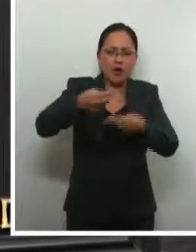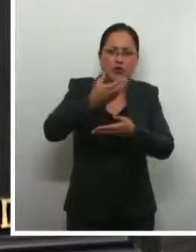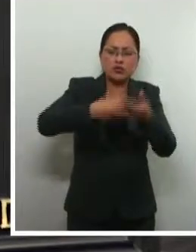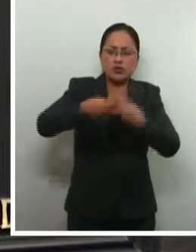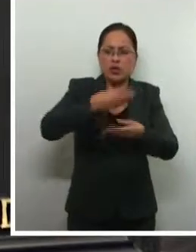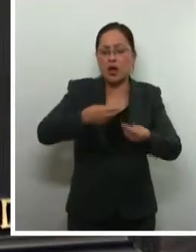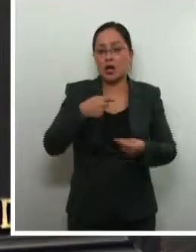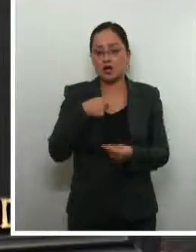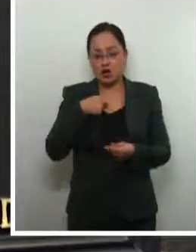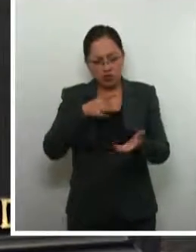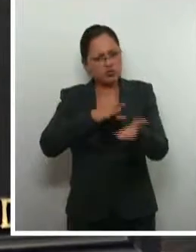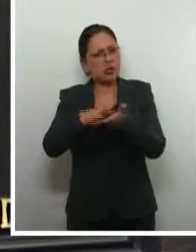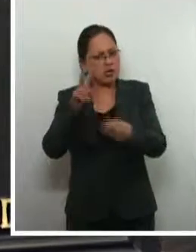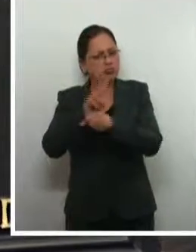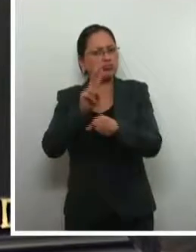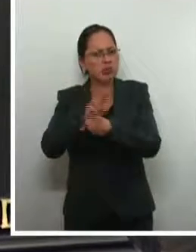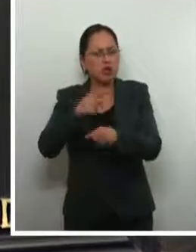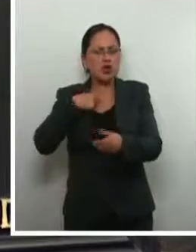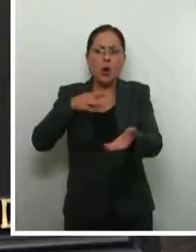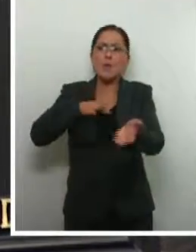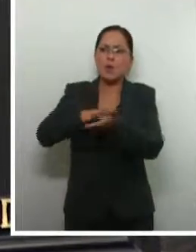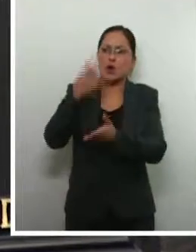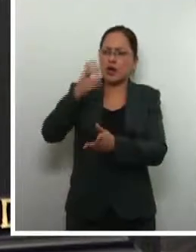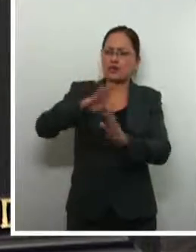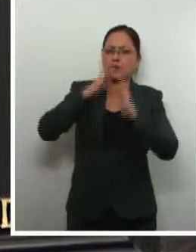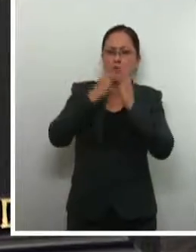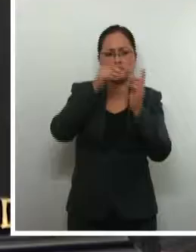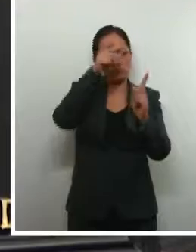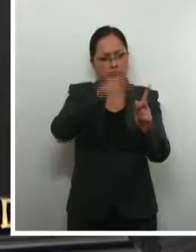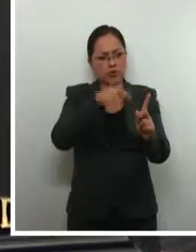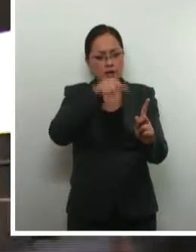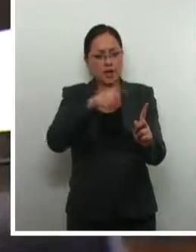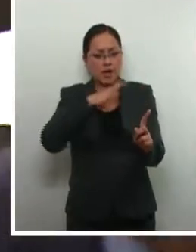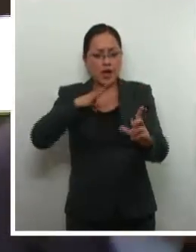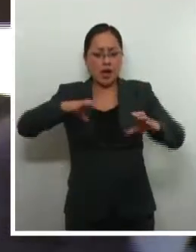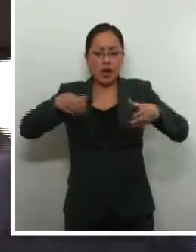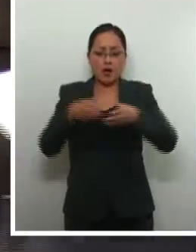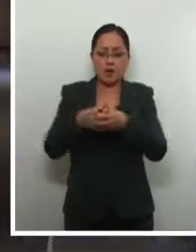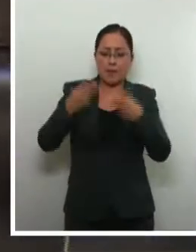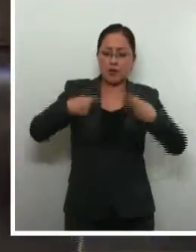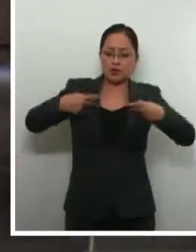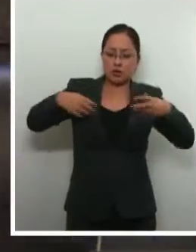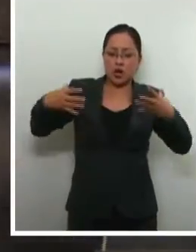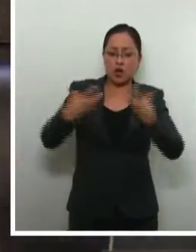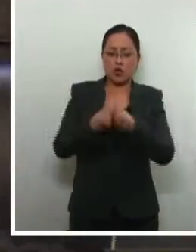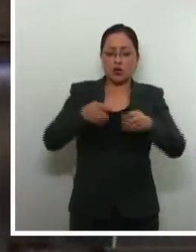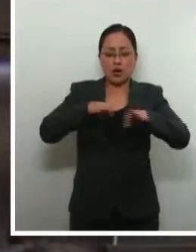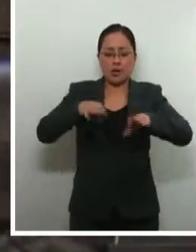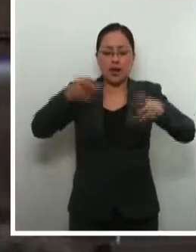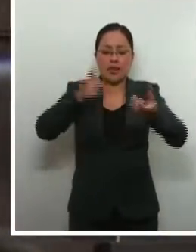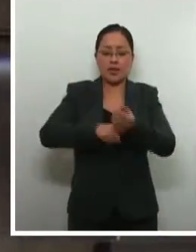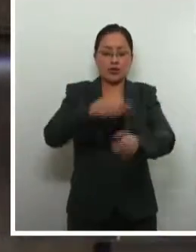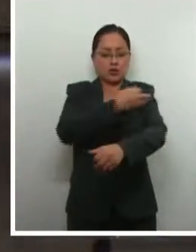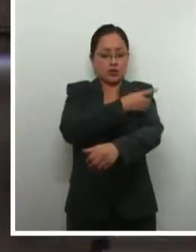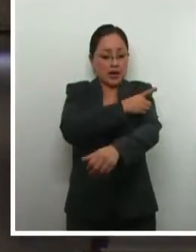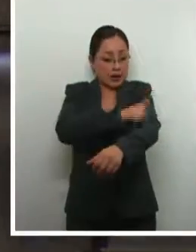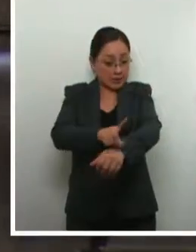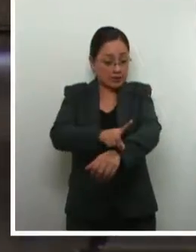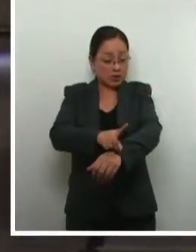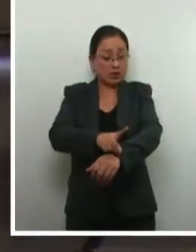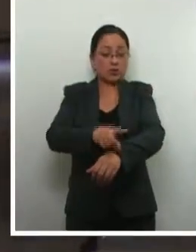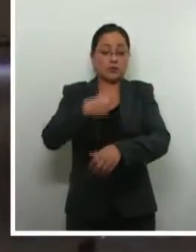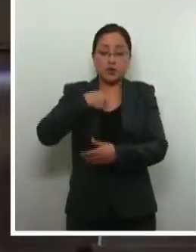supervisando y sigo apoyando esta figura con contralores que están trabajando en las delegaciones,